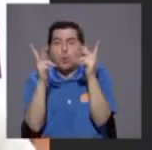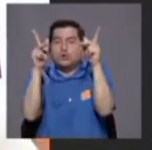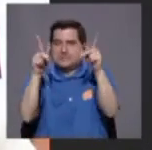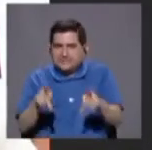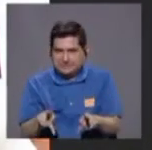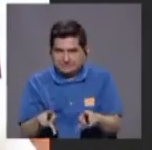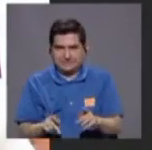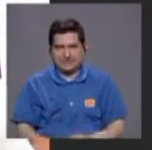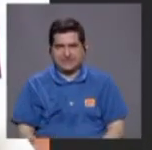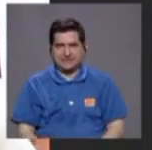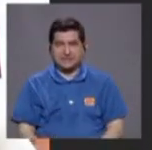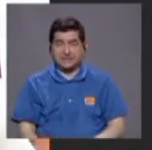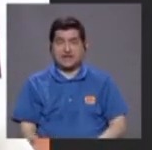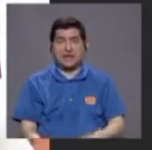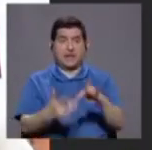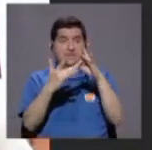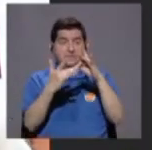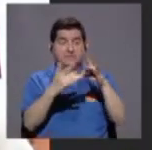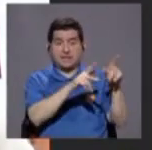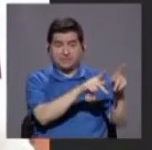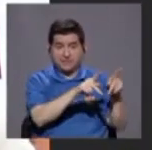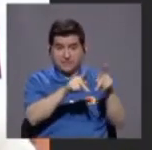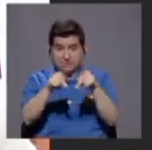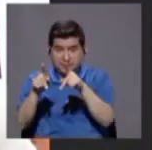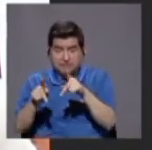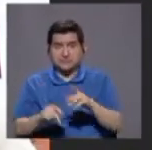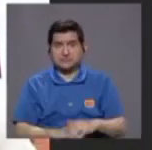general con las personas,